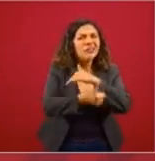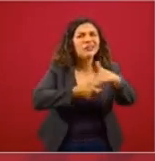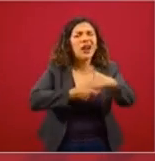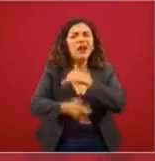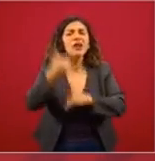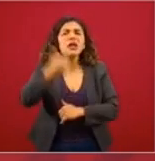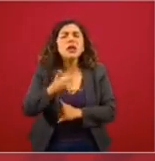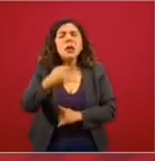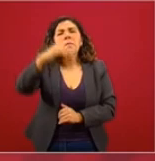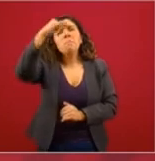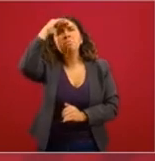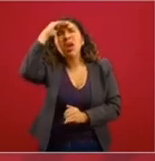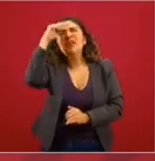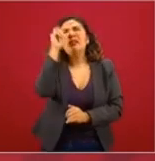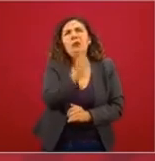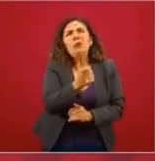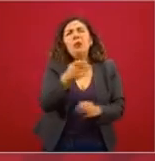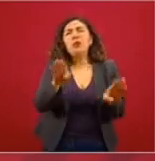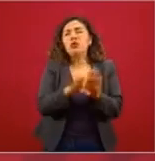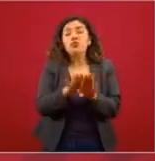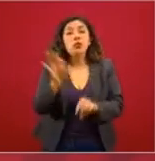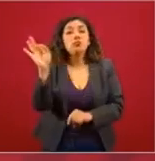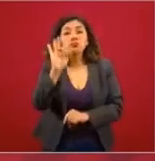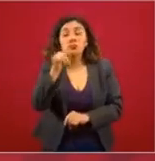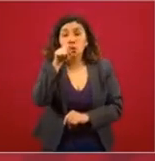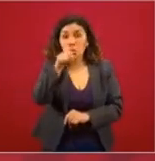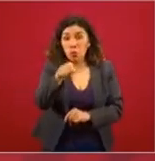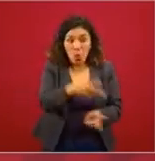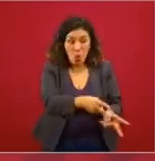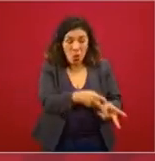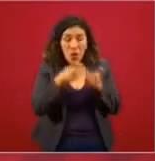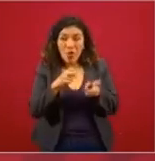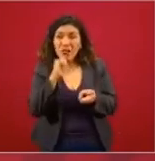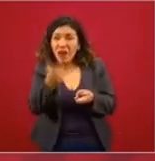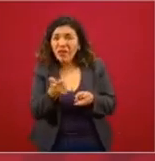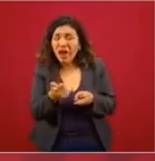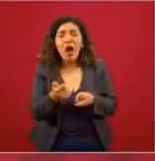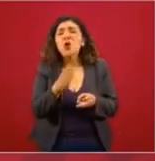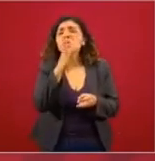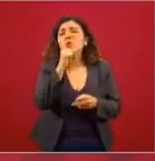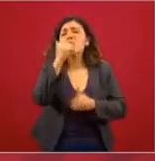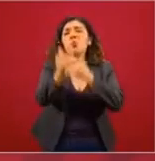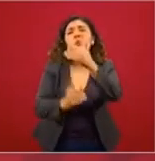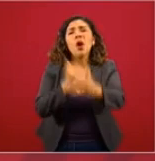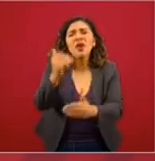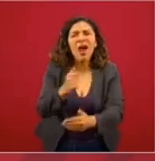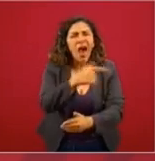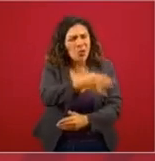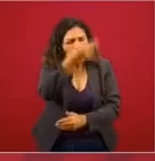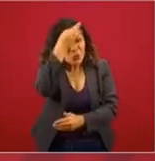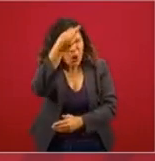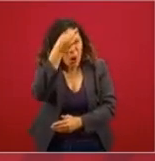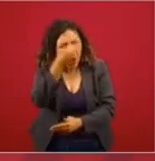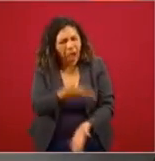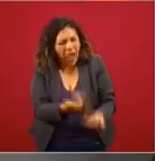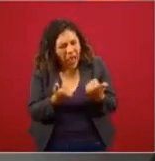la idea de que si no transas, no avanzas, no seas